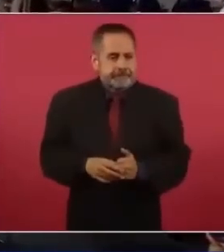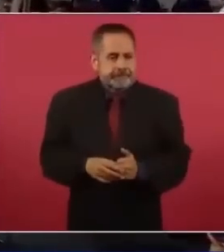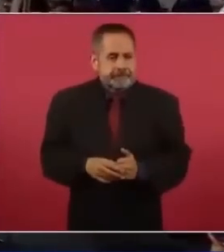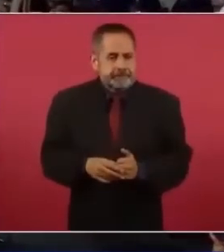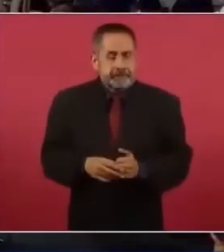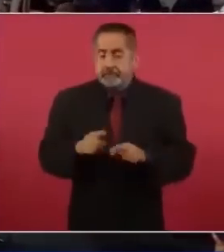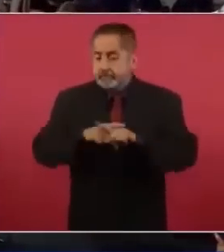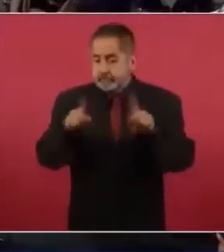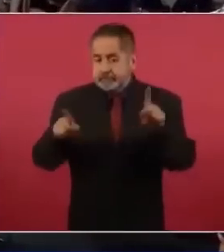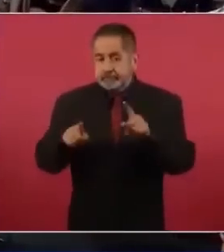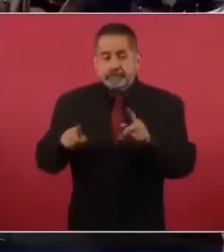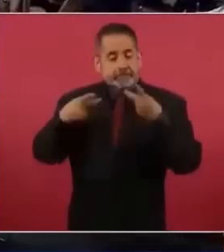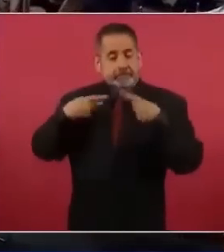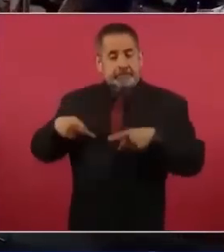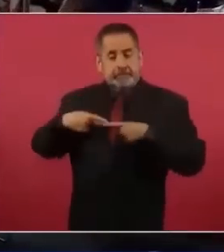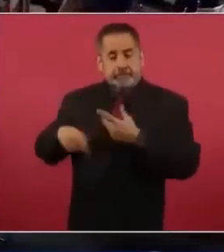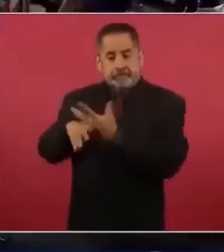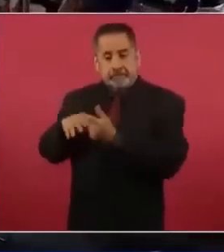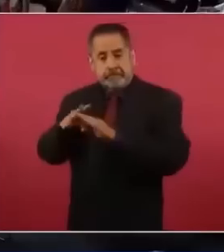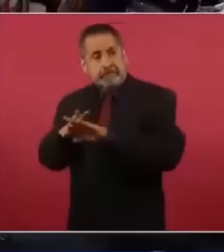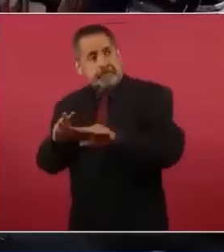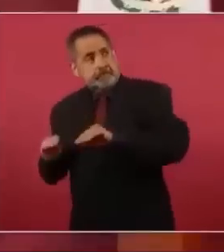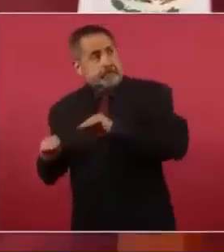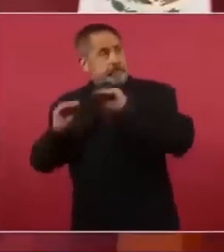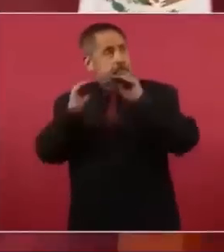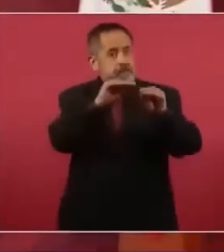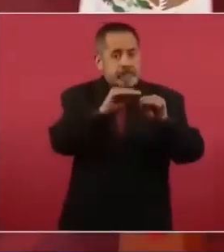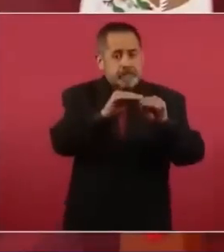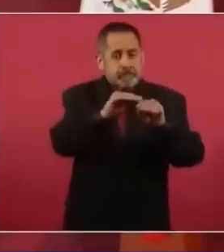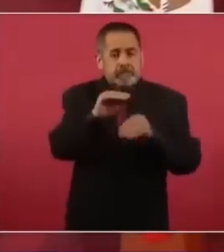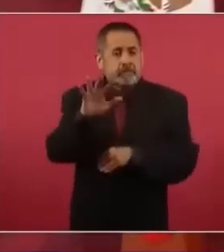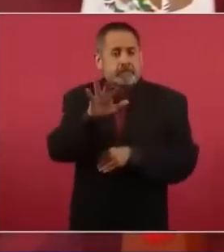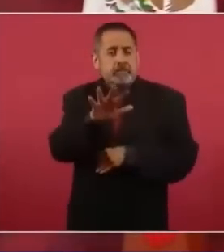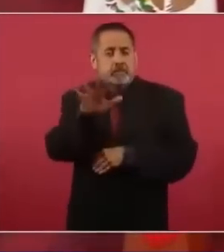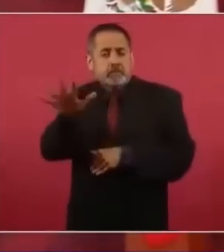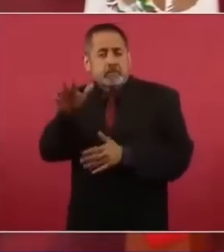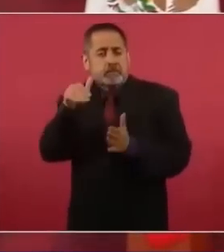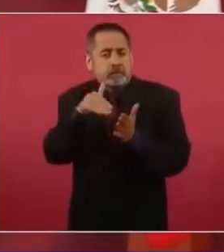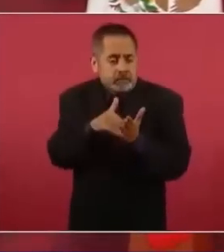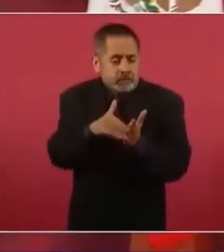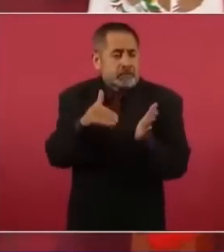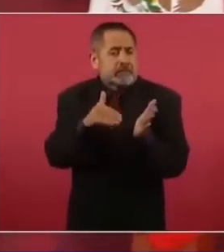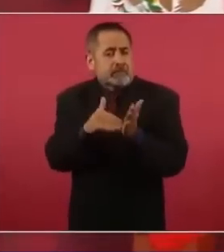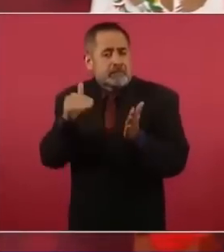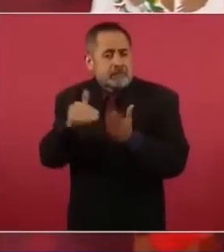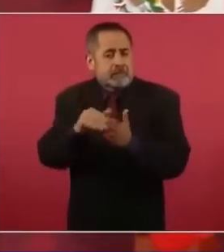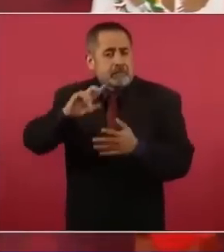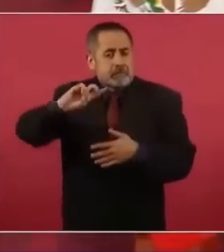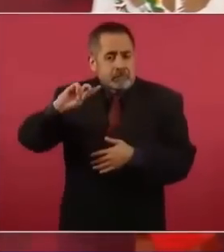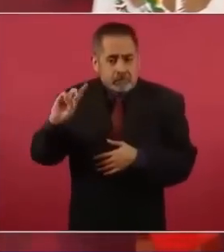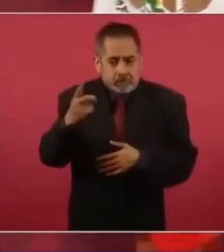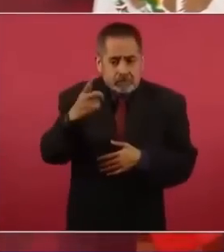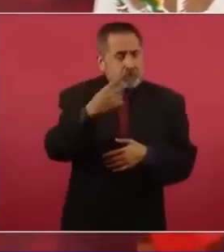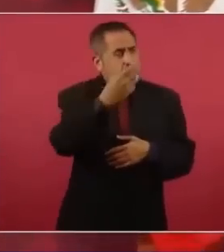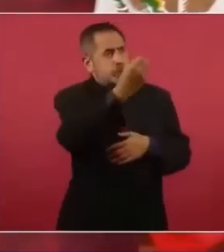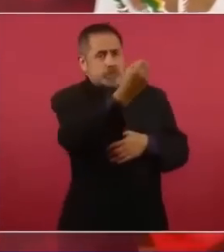En el caso de los migrantes son 55,000 millones de